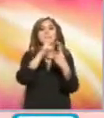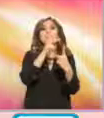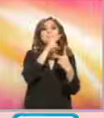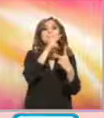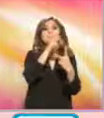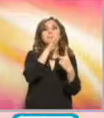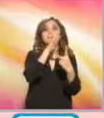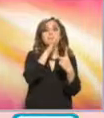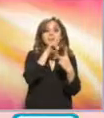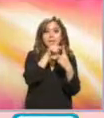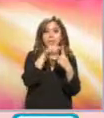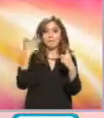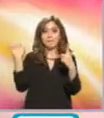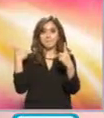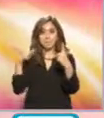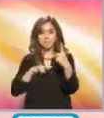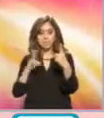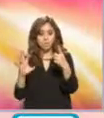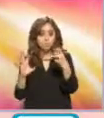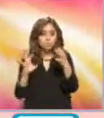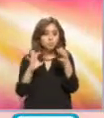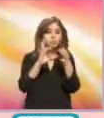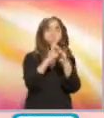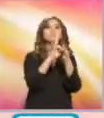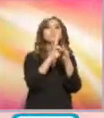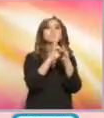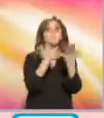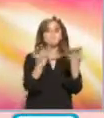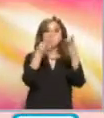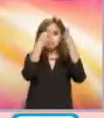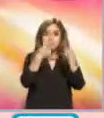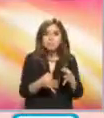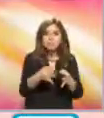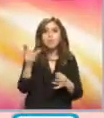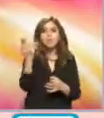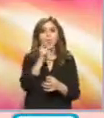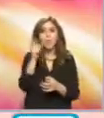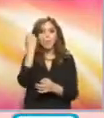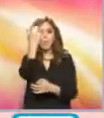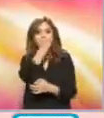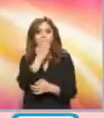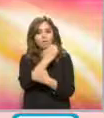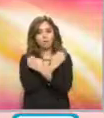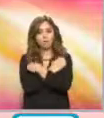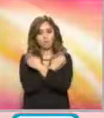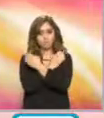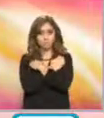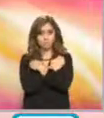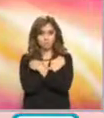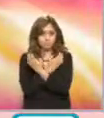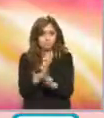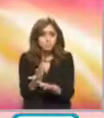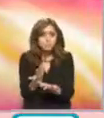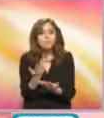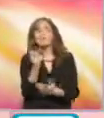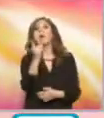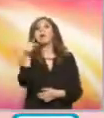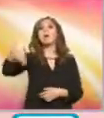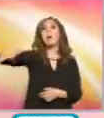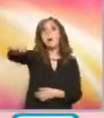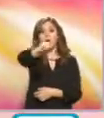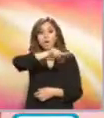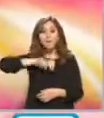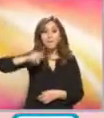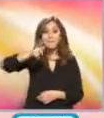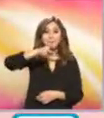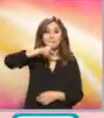ámbito escolar. Claro. Me fascinó cómo lo pusiste porque si todos como padres entendiéramos la